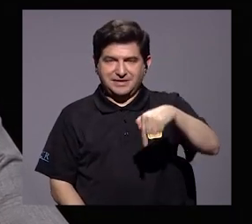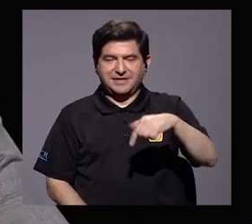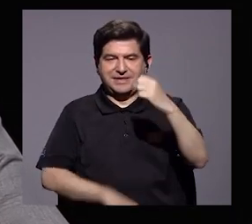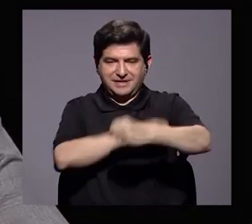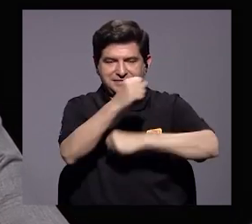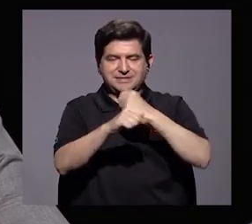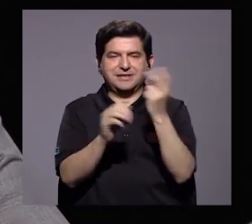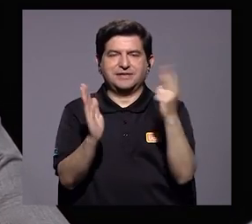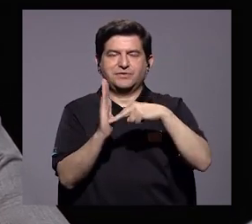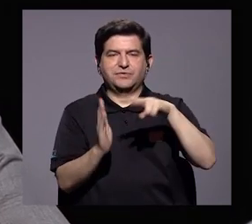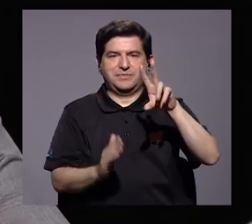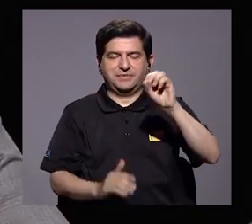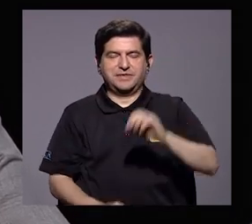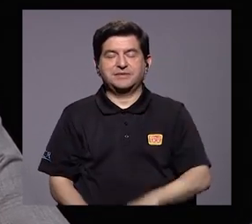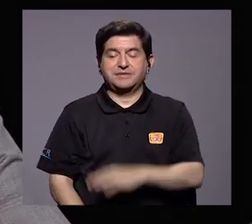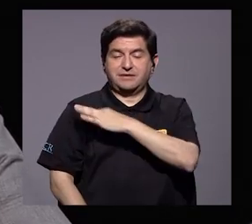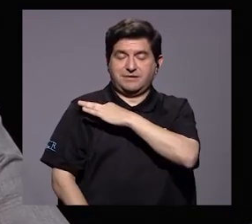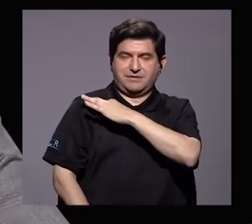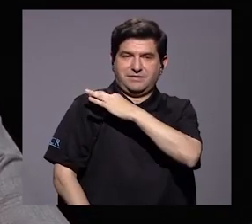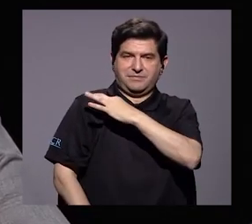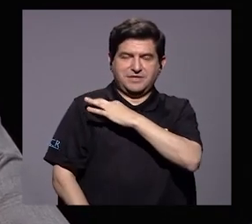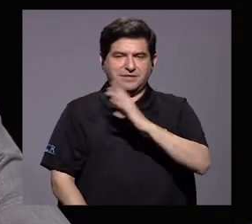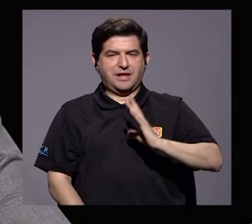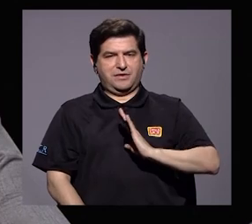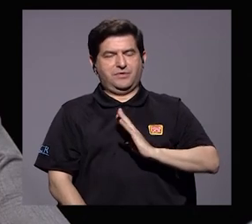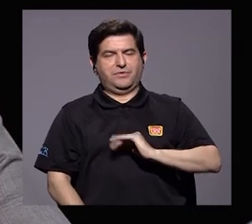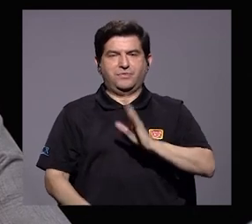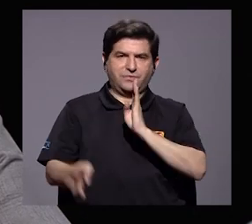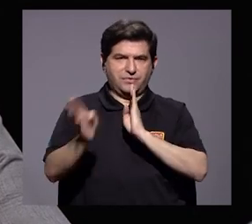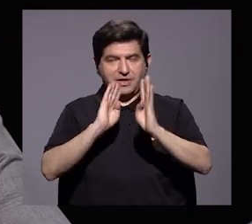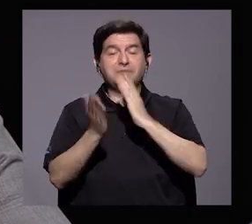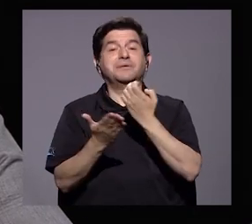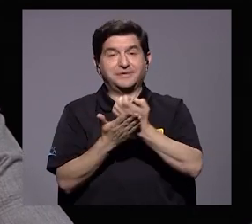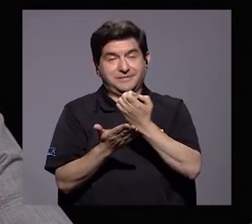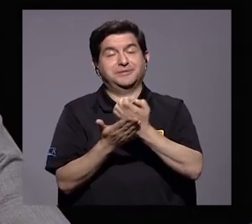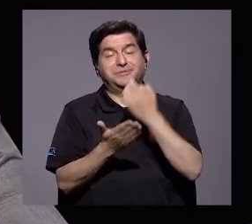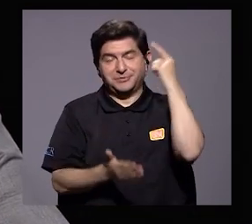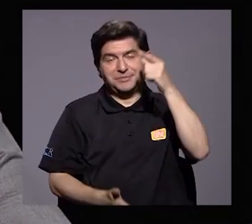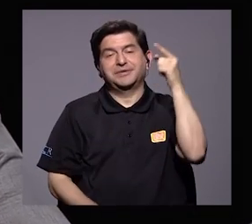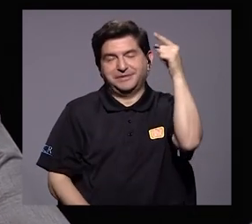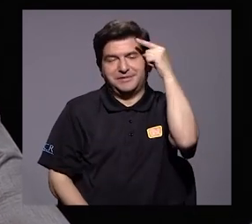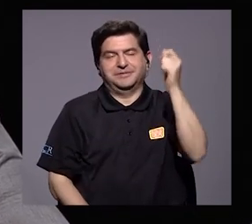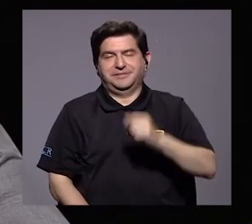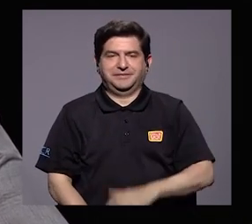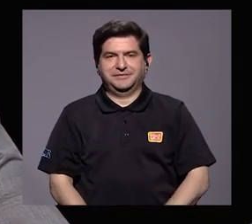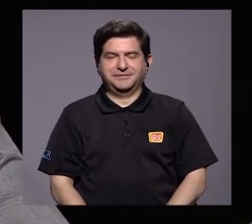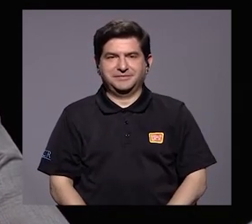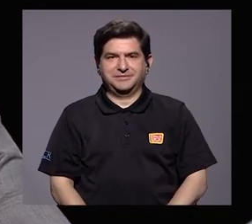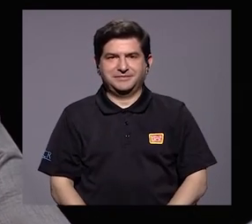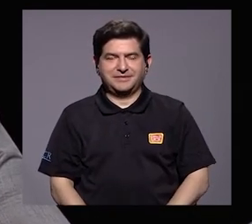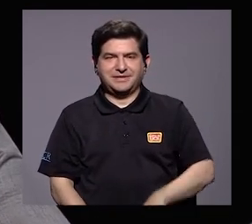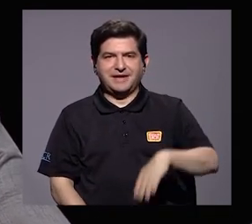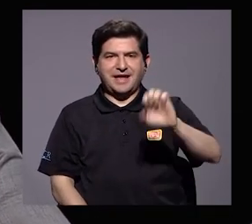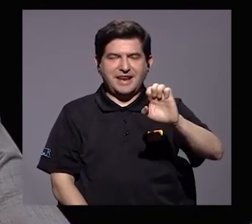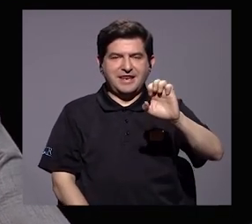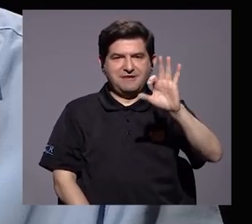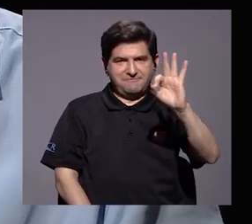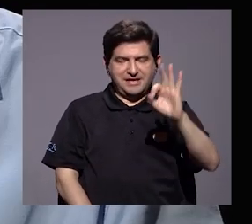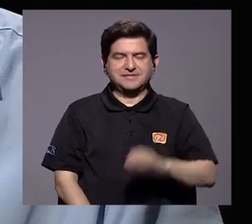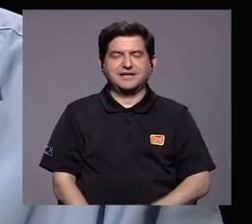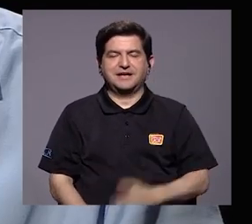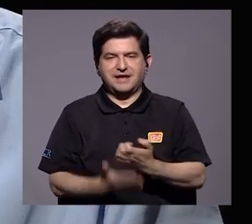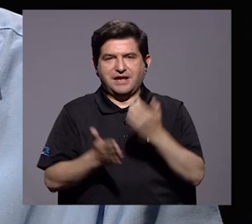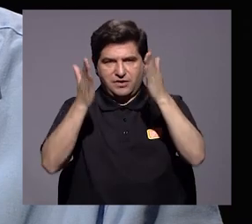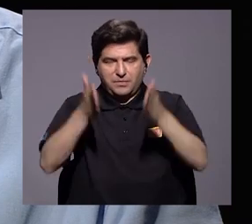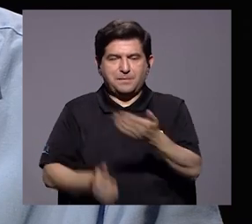casualmente de 2020 con un invitado de lujo y vamos a hablar en términos económicos obviamente con él donnelly